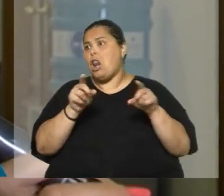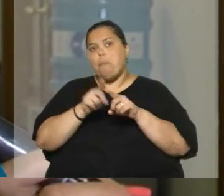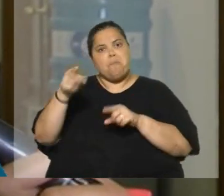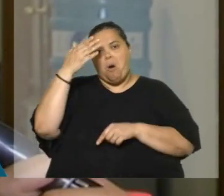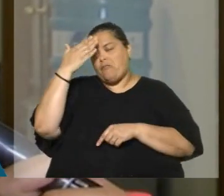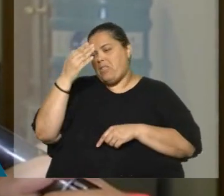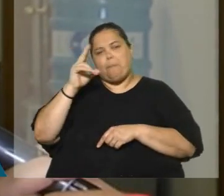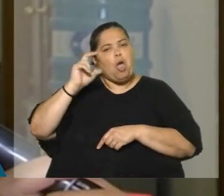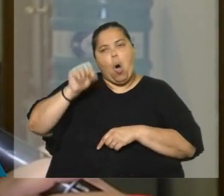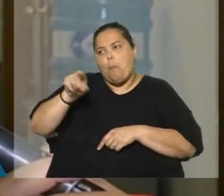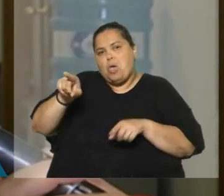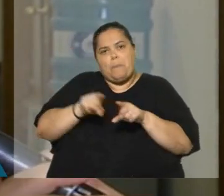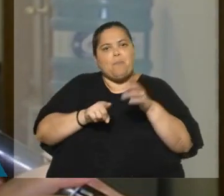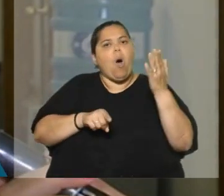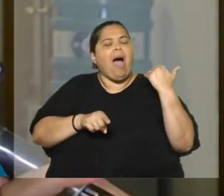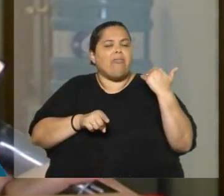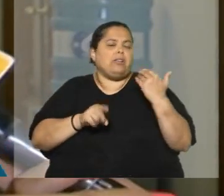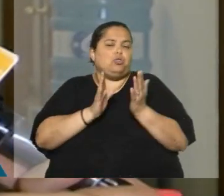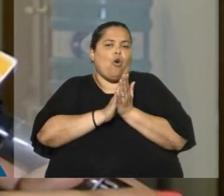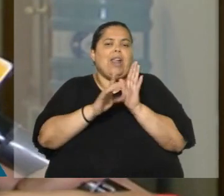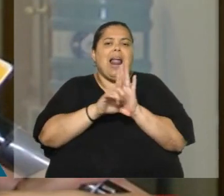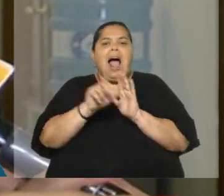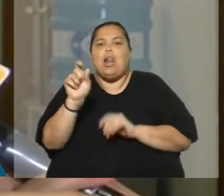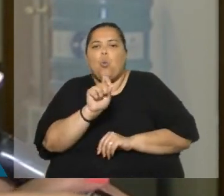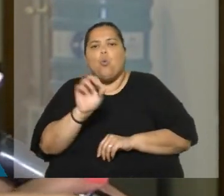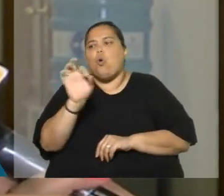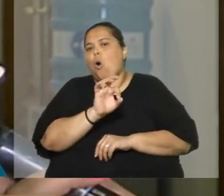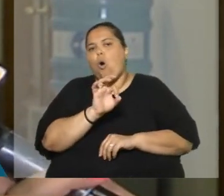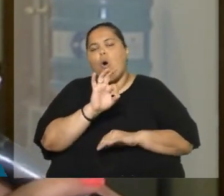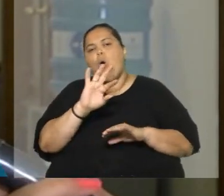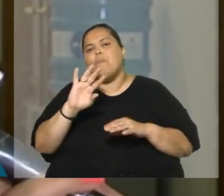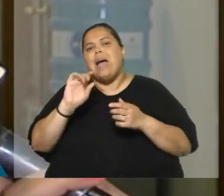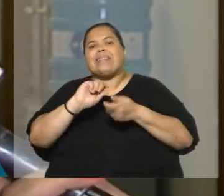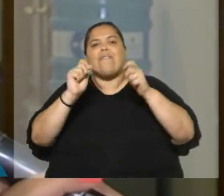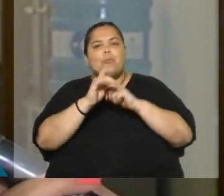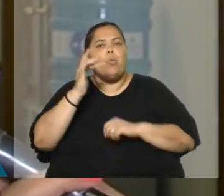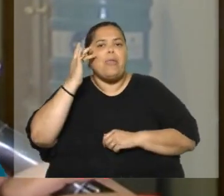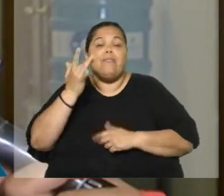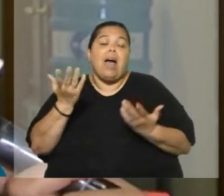también tienen la misma opinión sobre la reforma educativa. Frente Amplio lamentablemente se está oponiendo a todo solamente por oponerse. A mí me llama